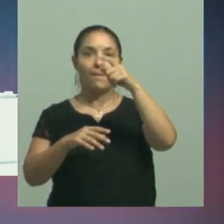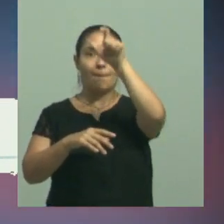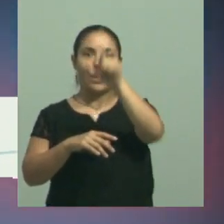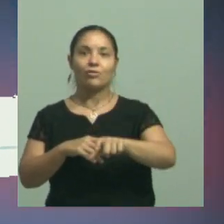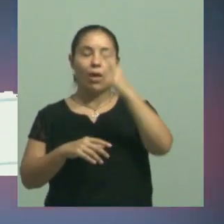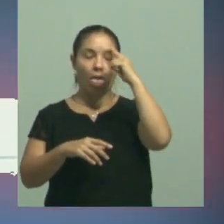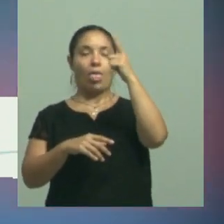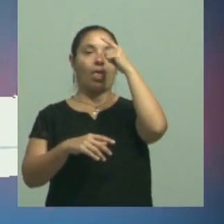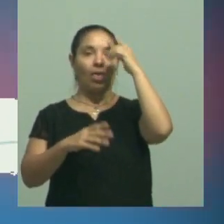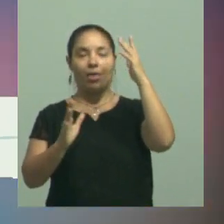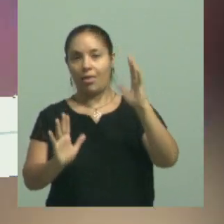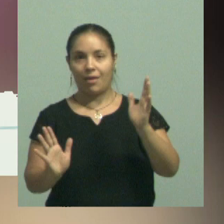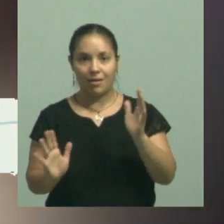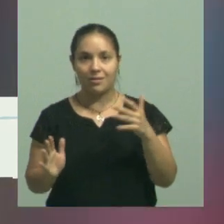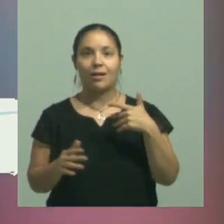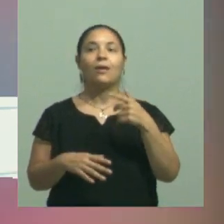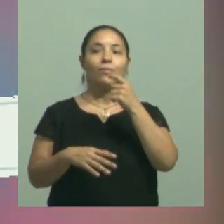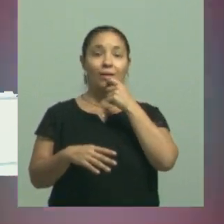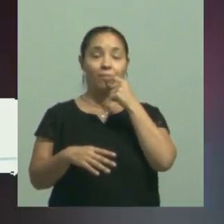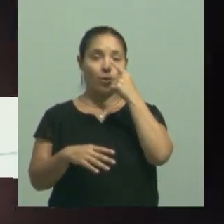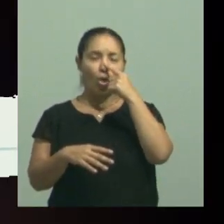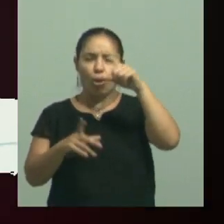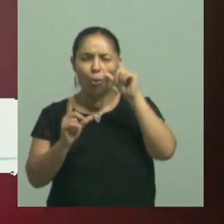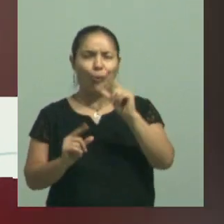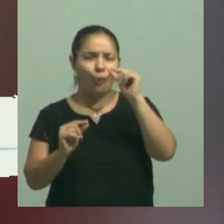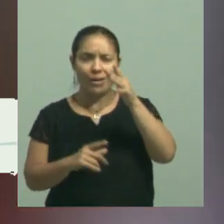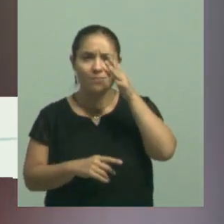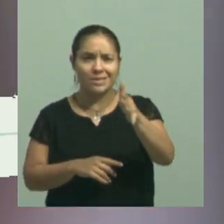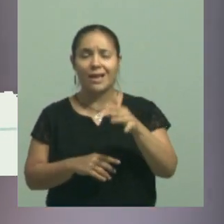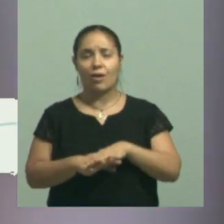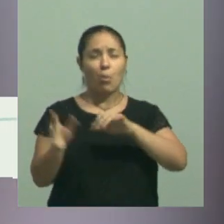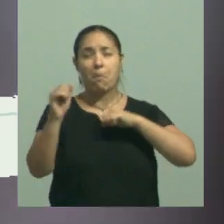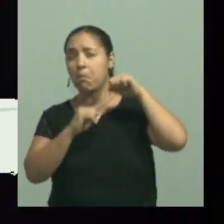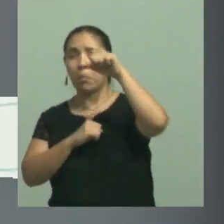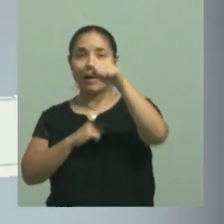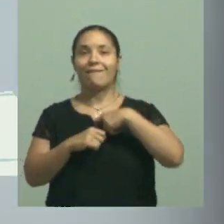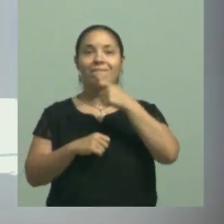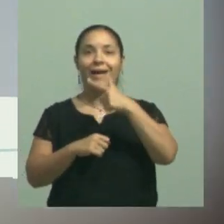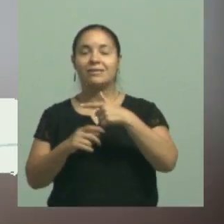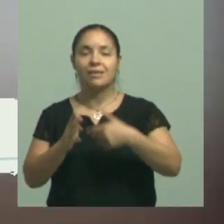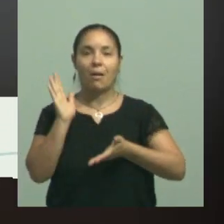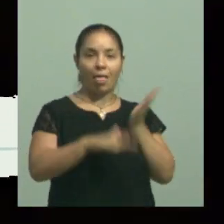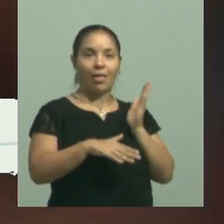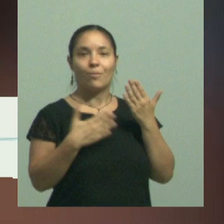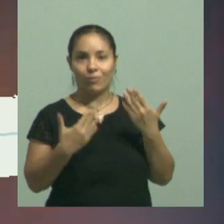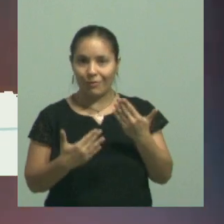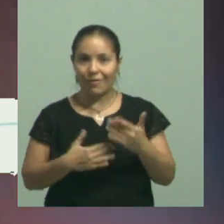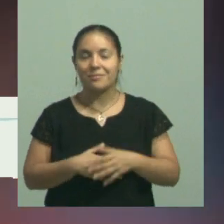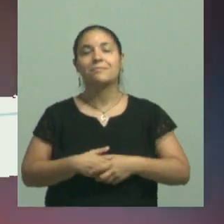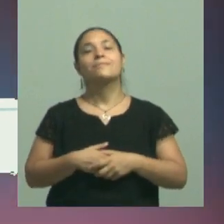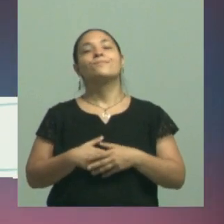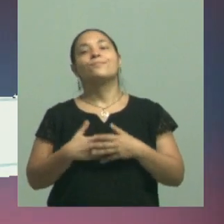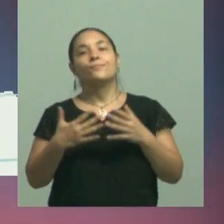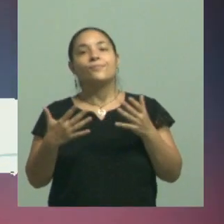se te complica, pero en esos lugares que duelen mucho, que son muy efectivas, ya sabes que ahí puedes pegar. Bueno, vos decías, Patricia, que